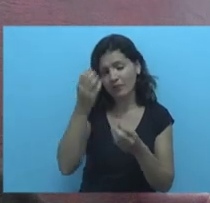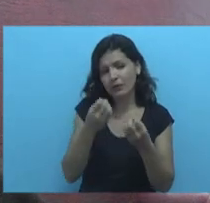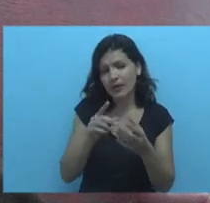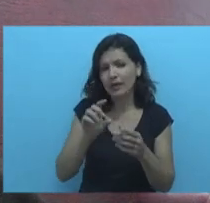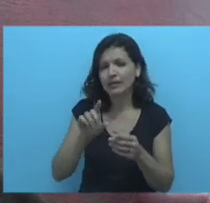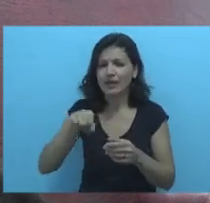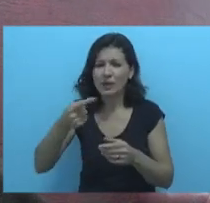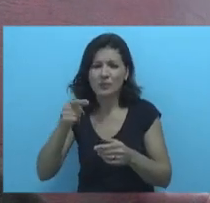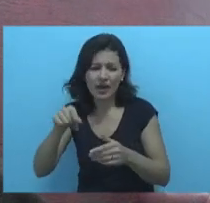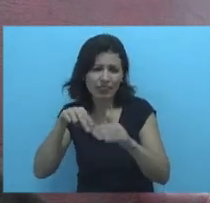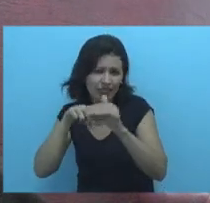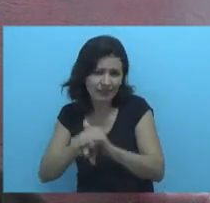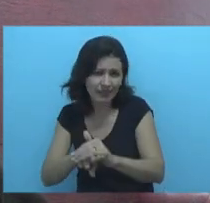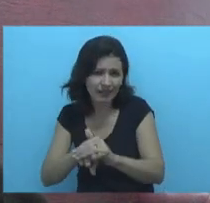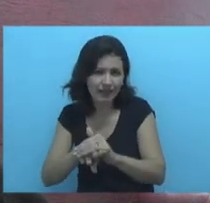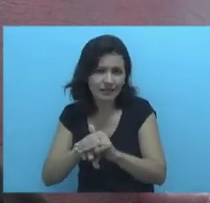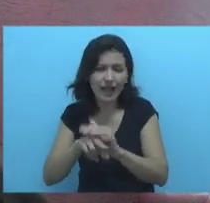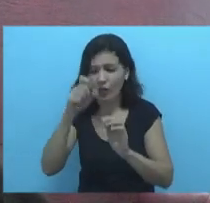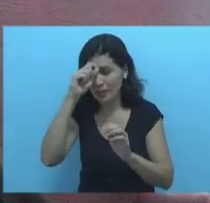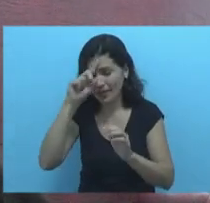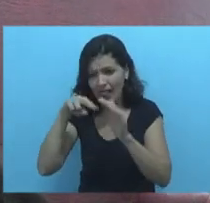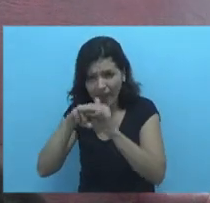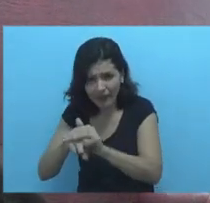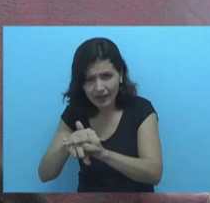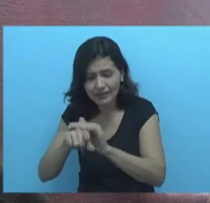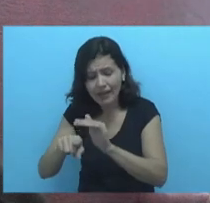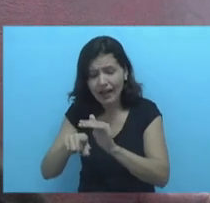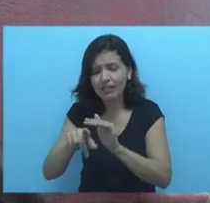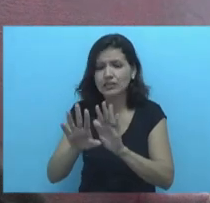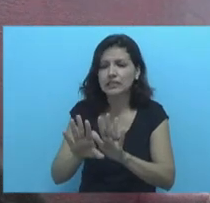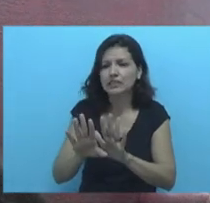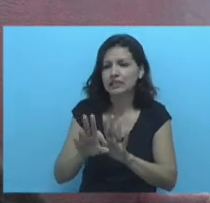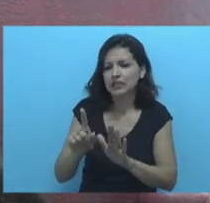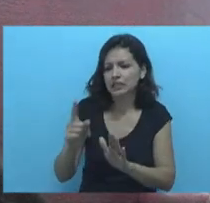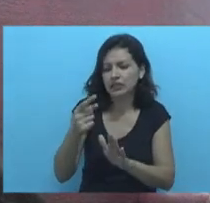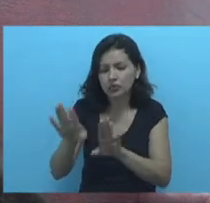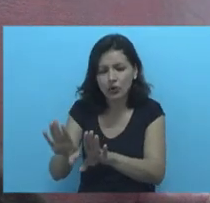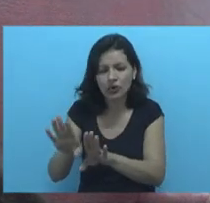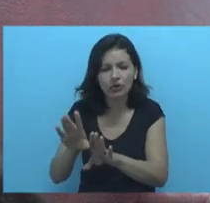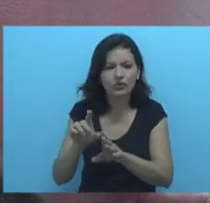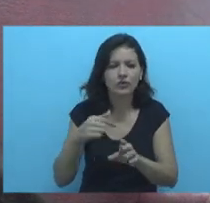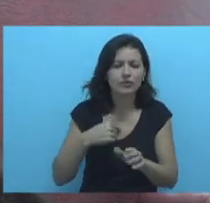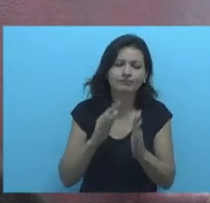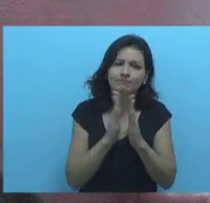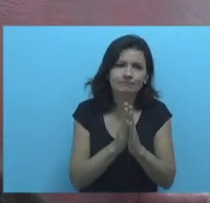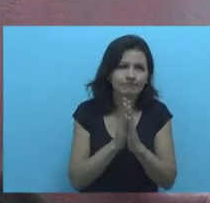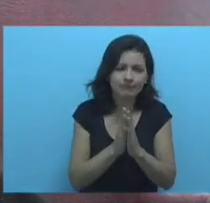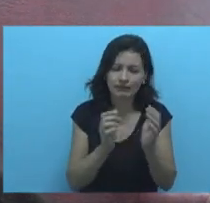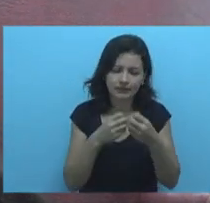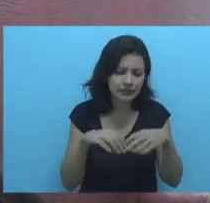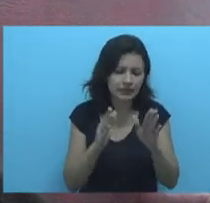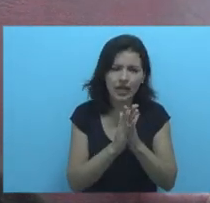solo rezar por él. Rezar por él y acompañar para pedir la paz que necesita su familia y